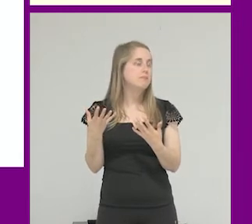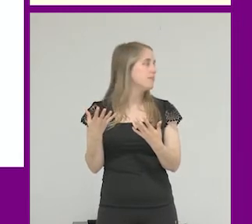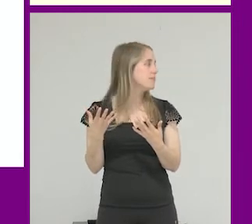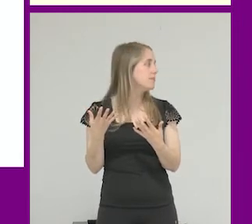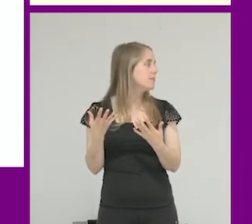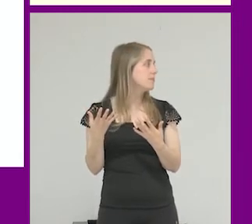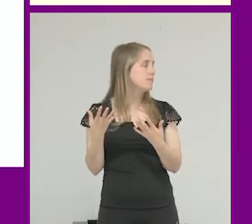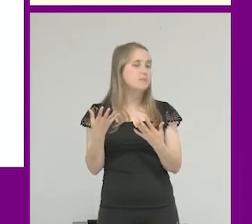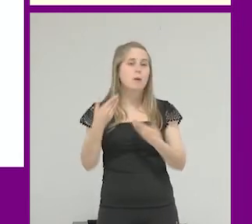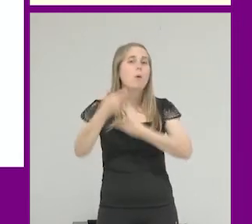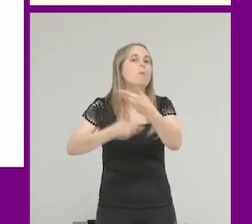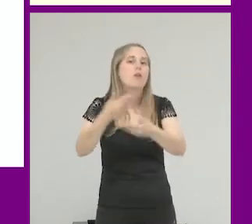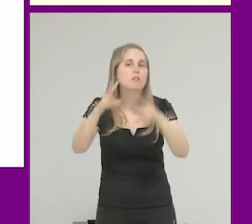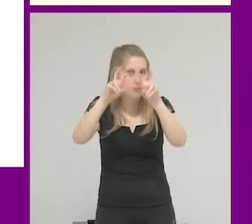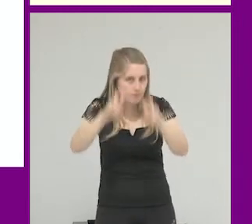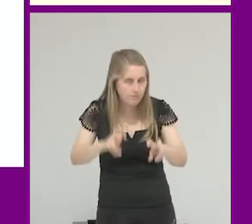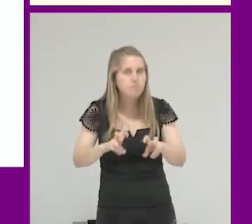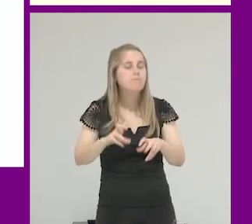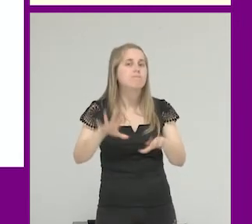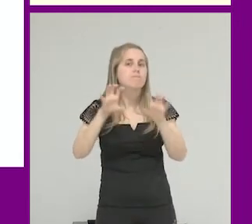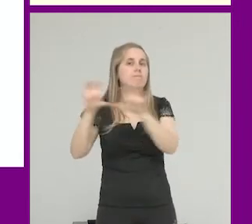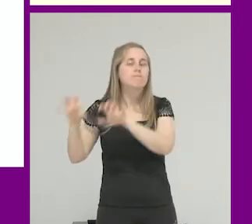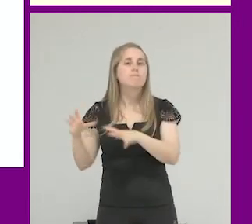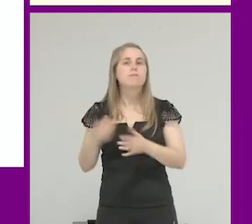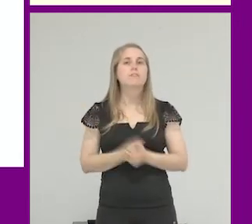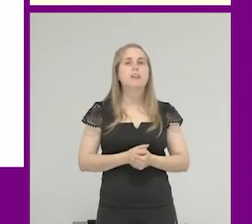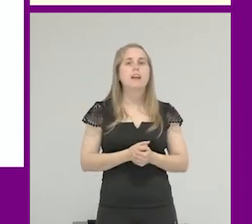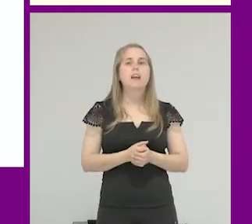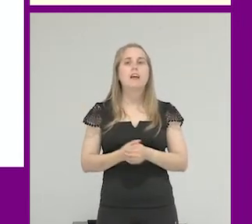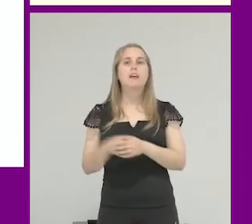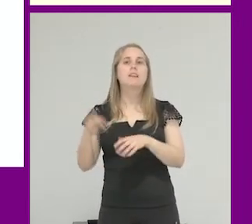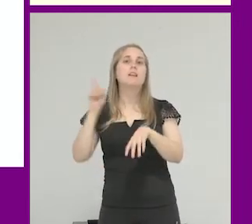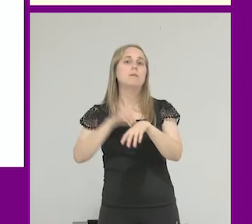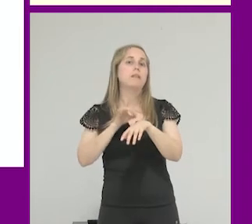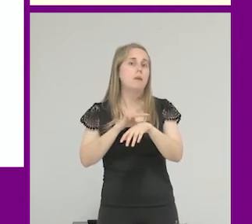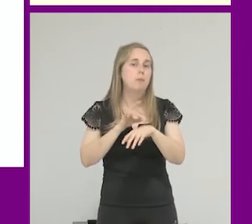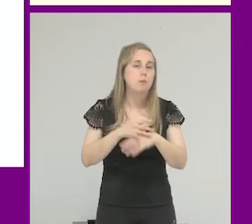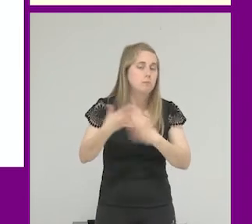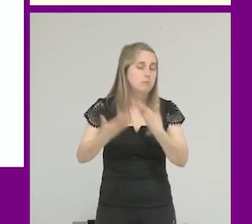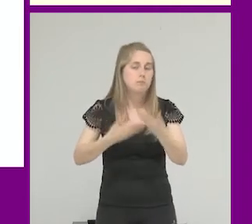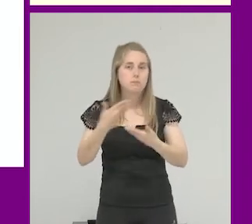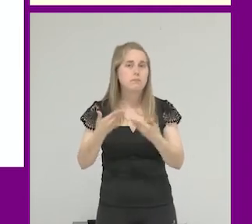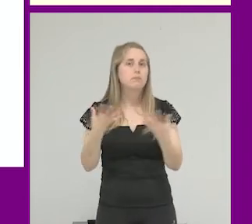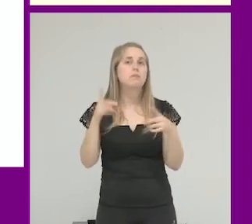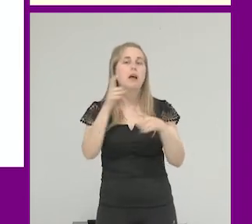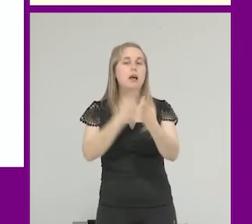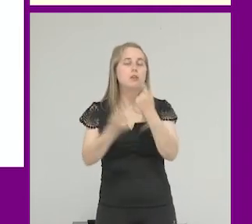ikertzeko prozesu horretan. Denbora elkartekoa gara, bai,